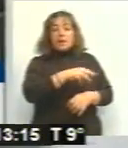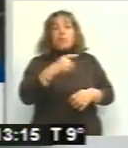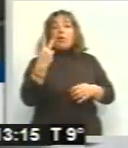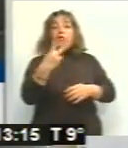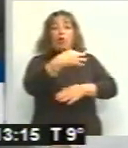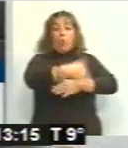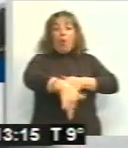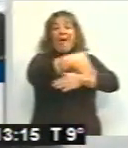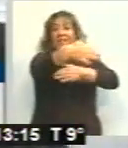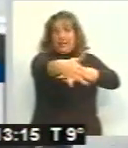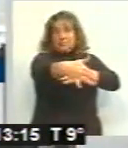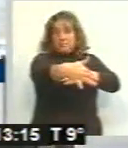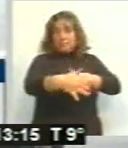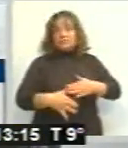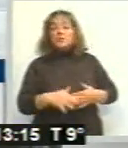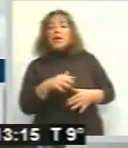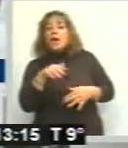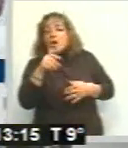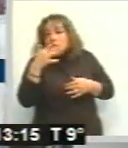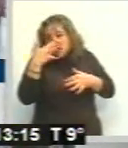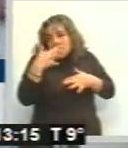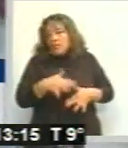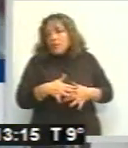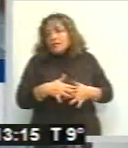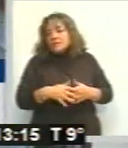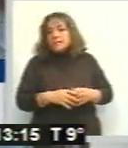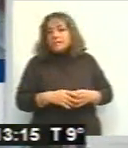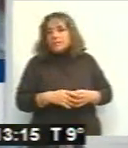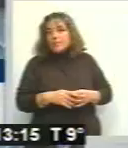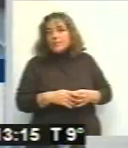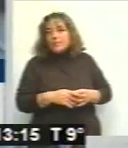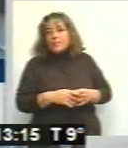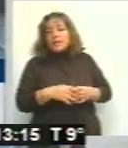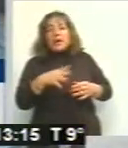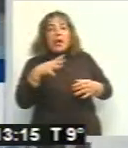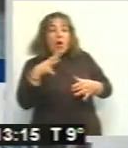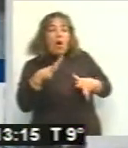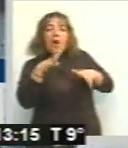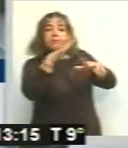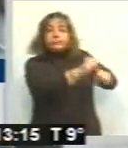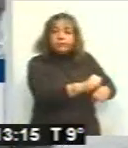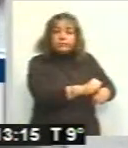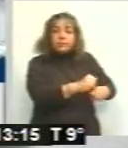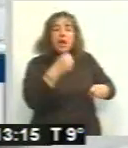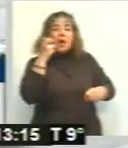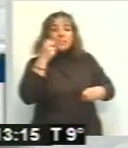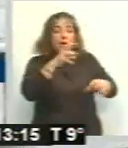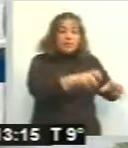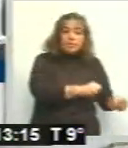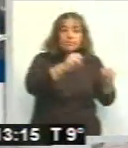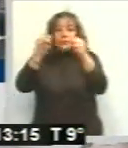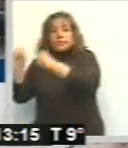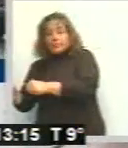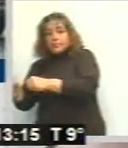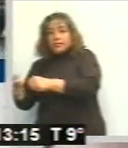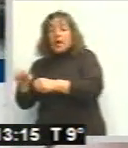2 cuadras. Y bueno, y se produció la sedación del animal para luego posterior traslado a la estación de fauna.